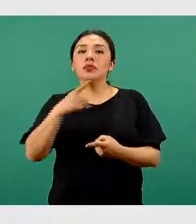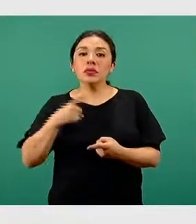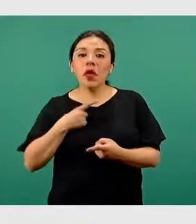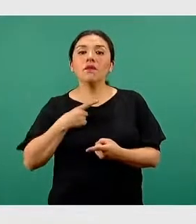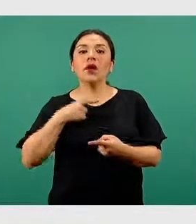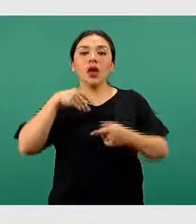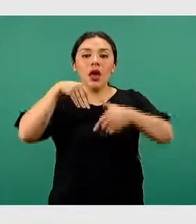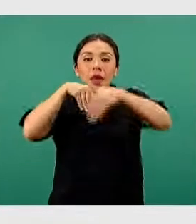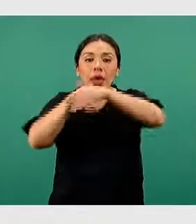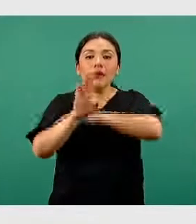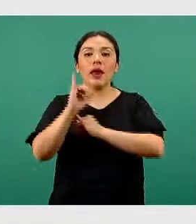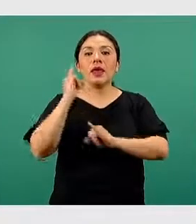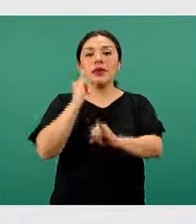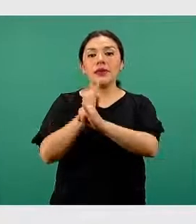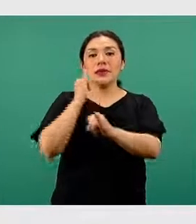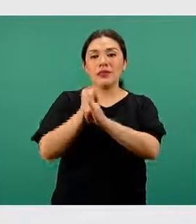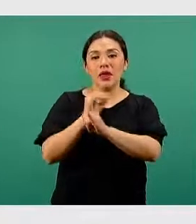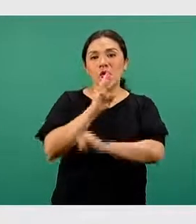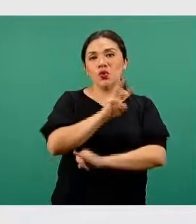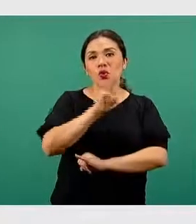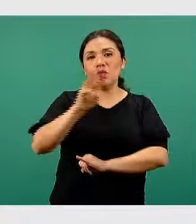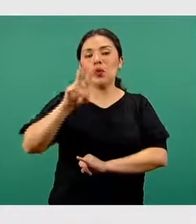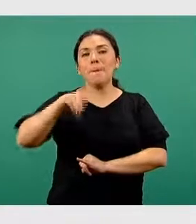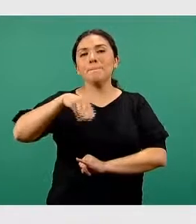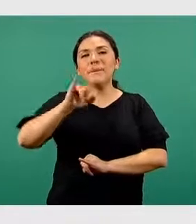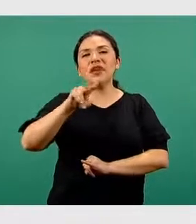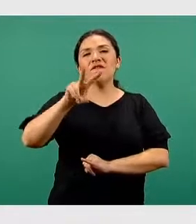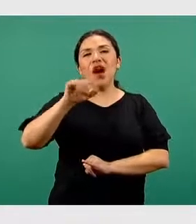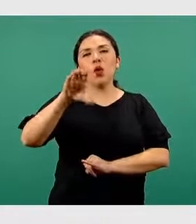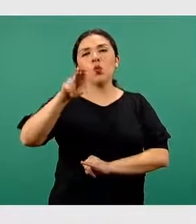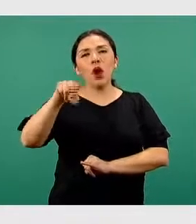a este sitio